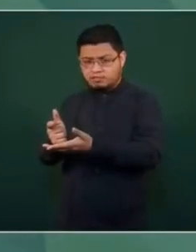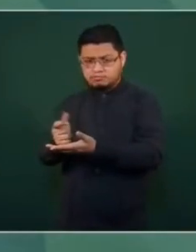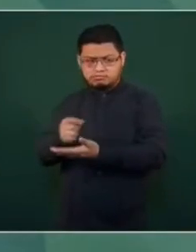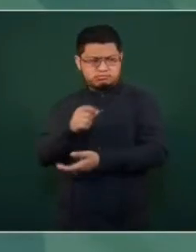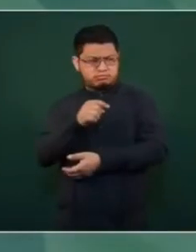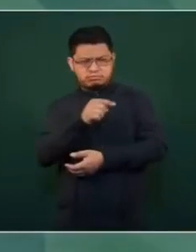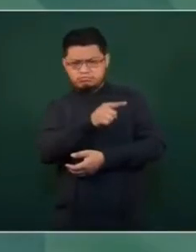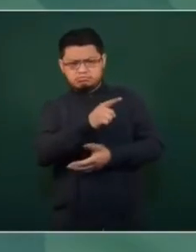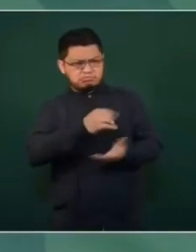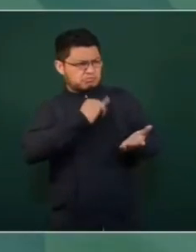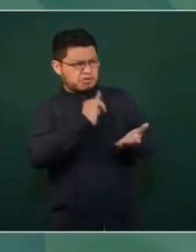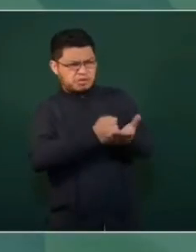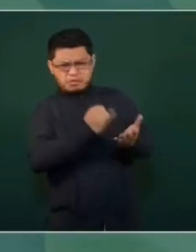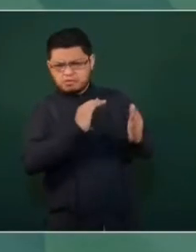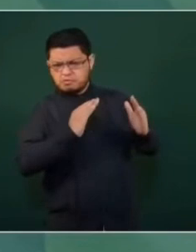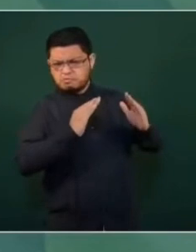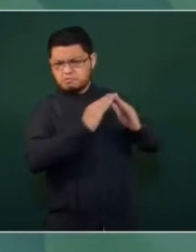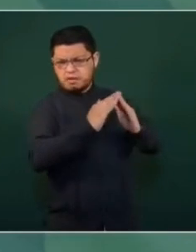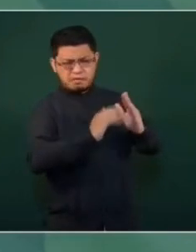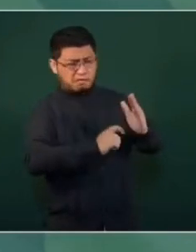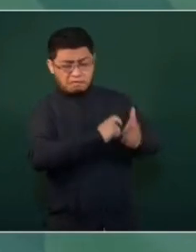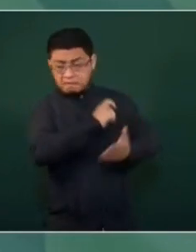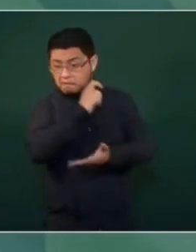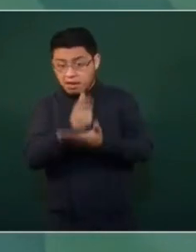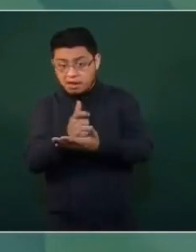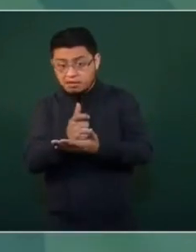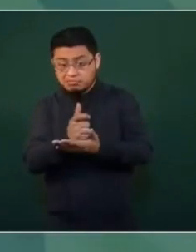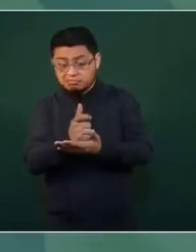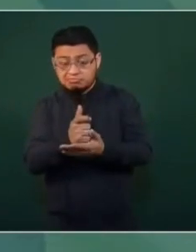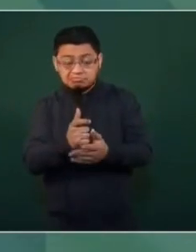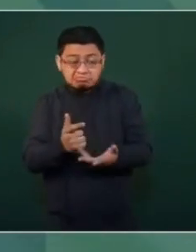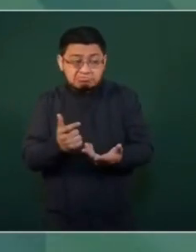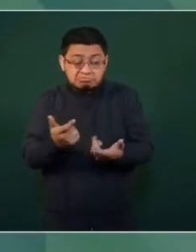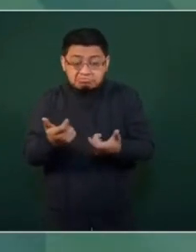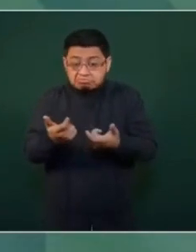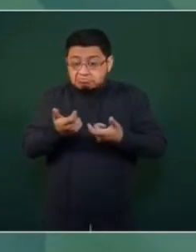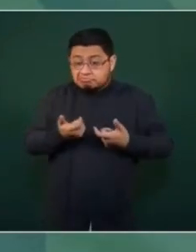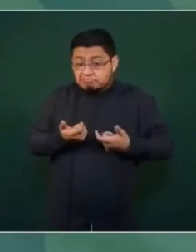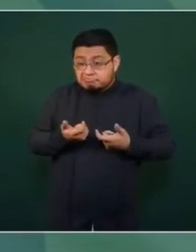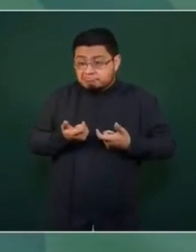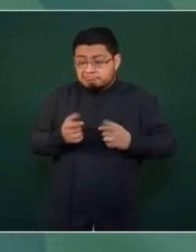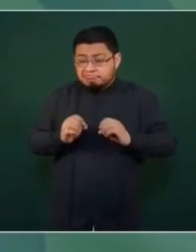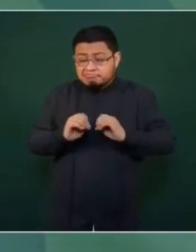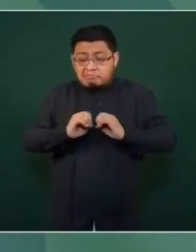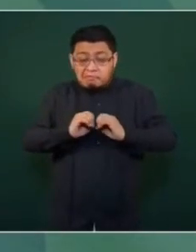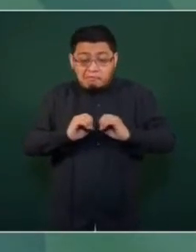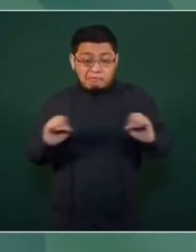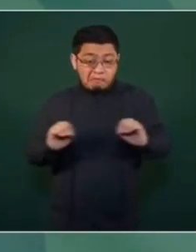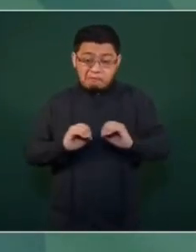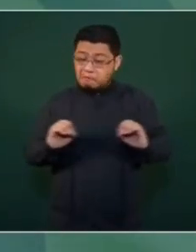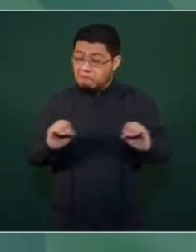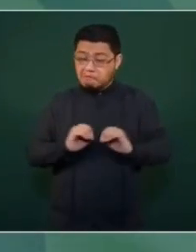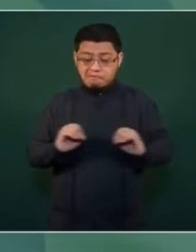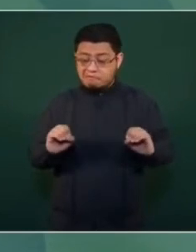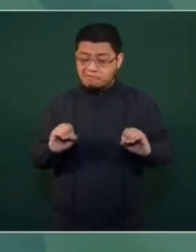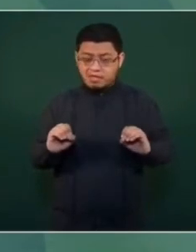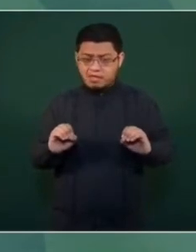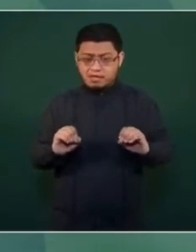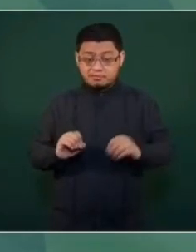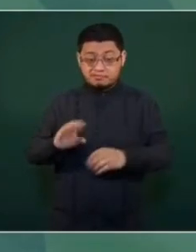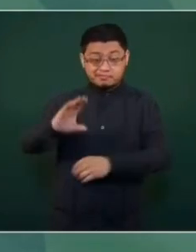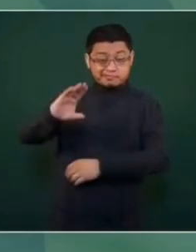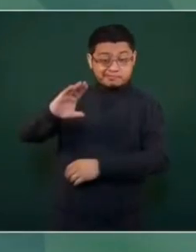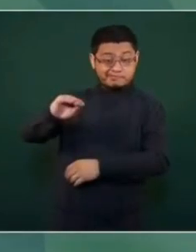utilidad, no tienen ganancia. Además, el 99